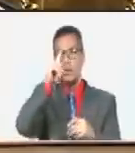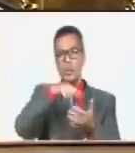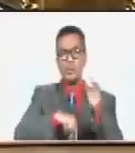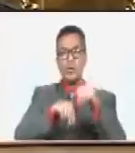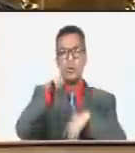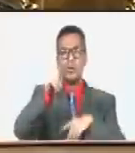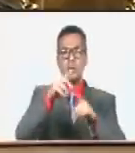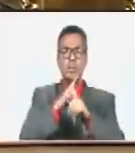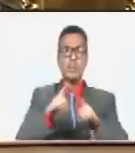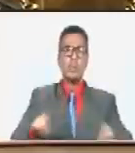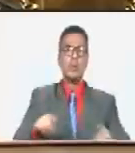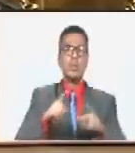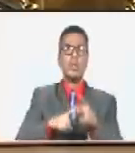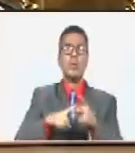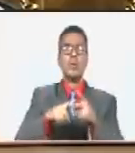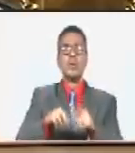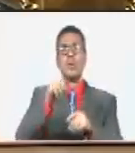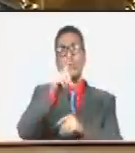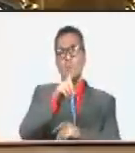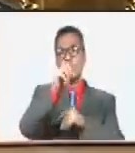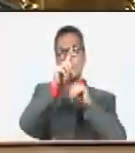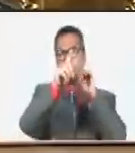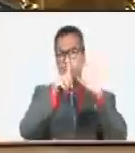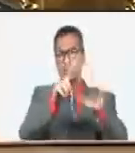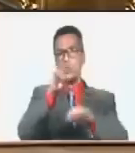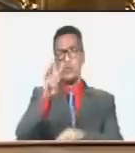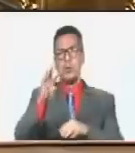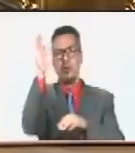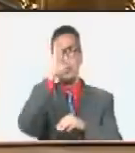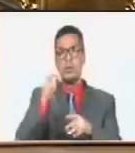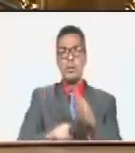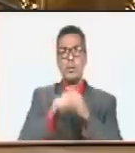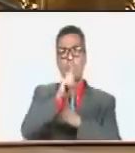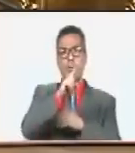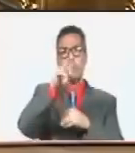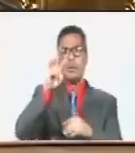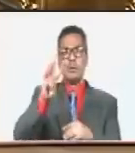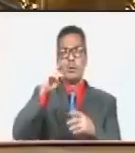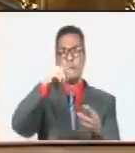Independencia, 164 de la Federación y 24 de la Revolución